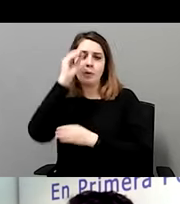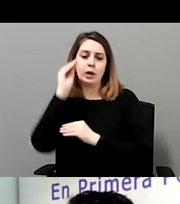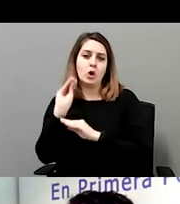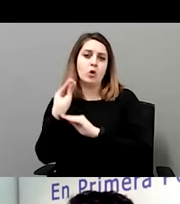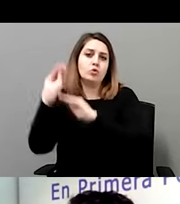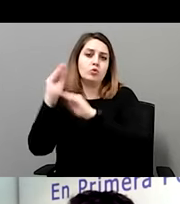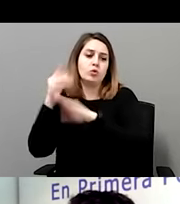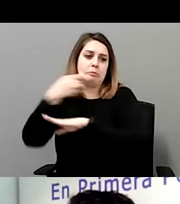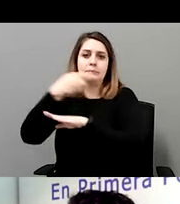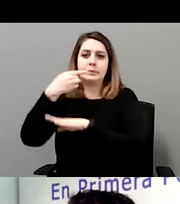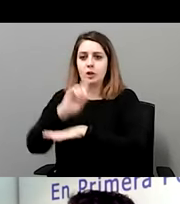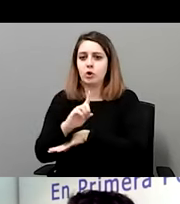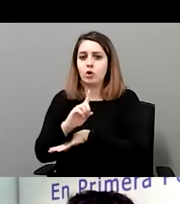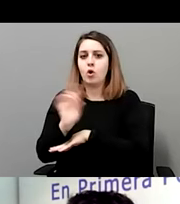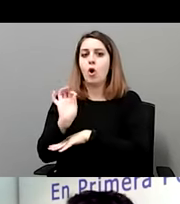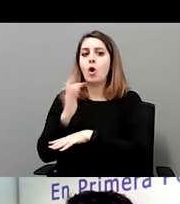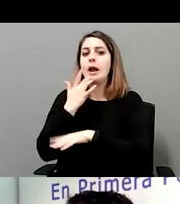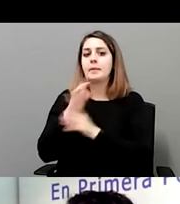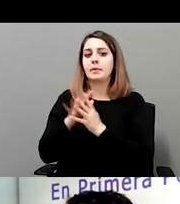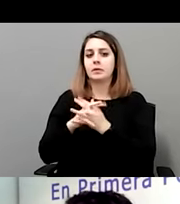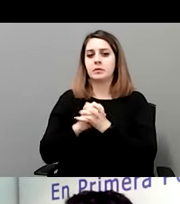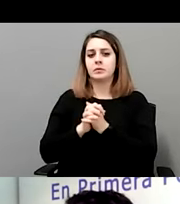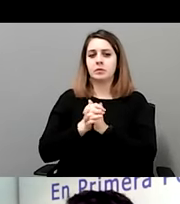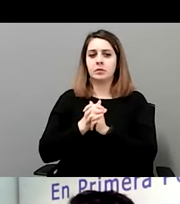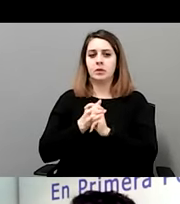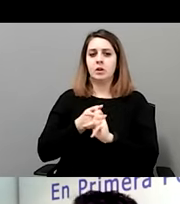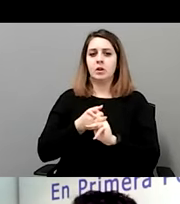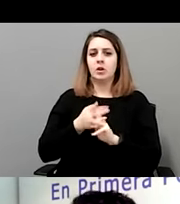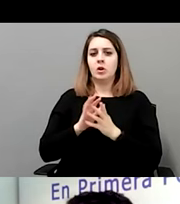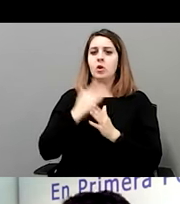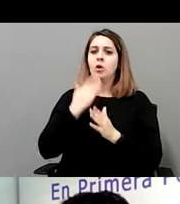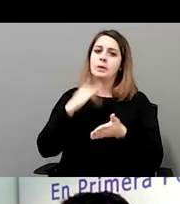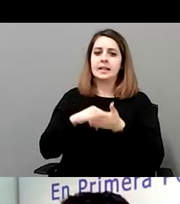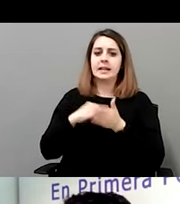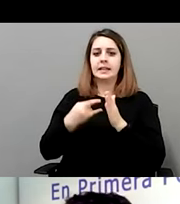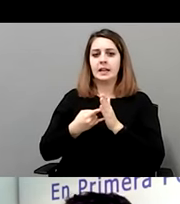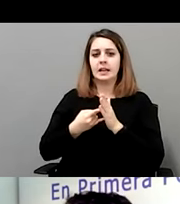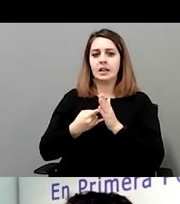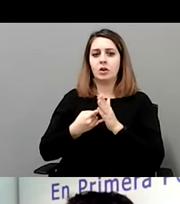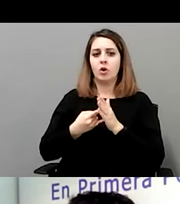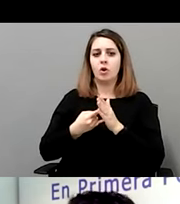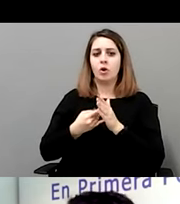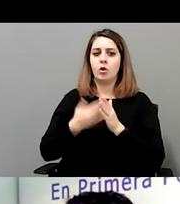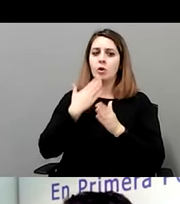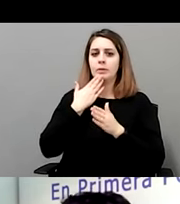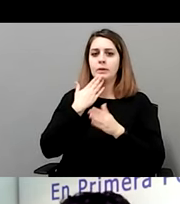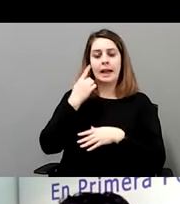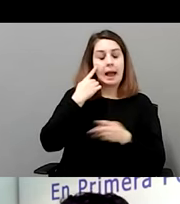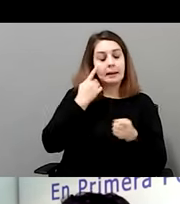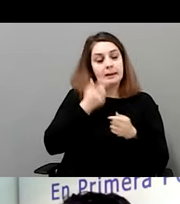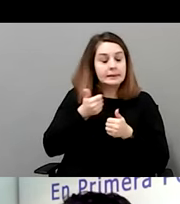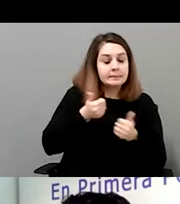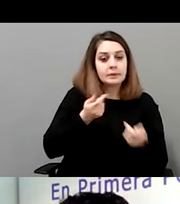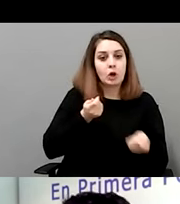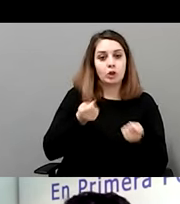va a ser un técnico que tenga que estar pendiente de tus datos. Pero sobre todo eso,